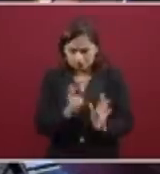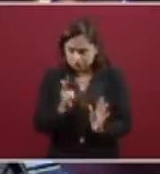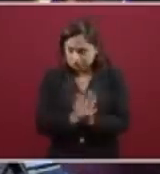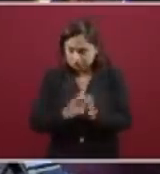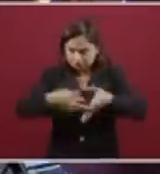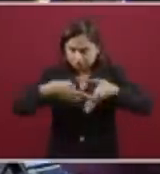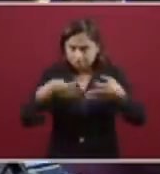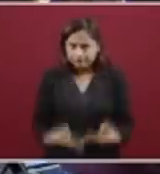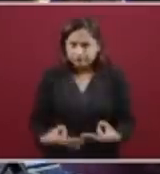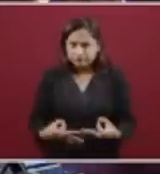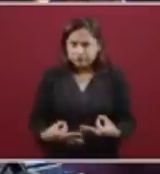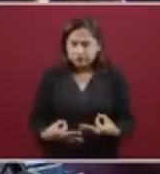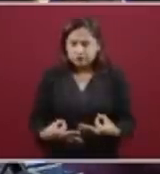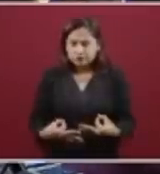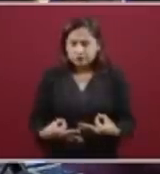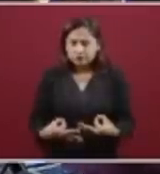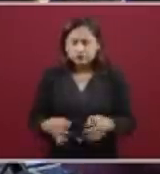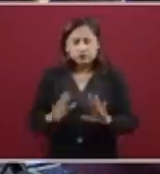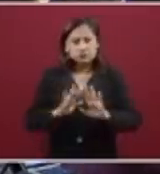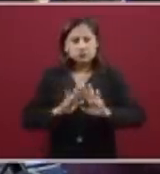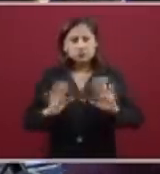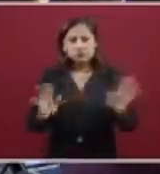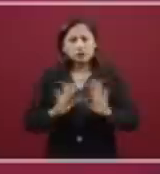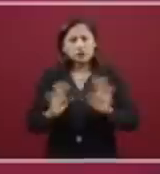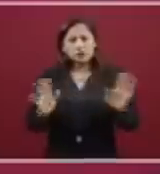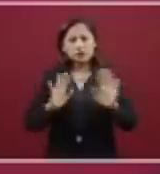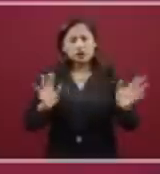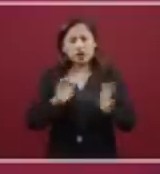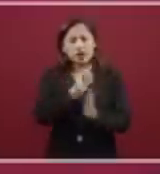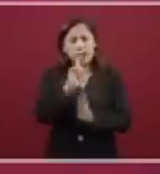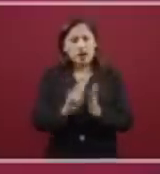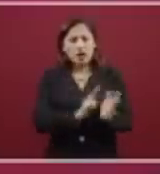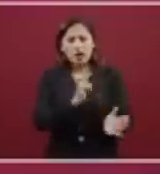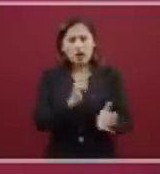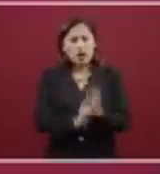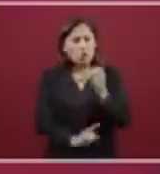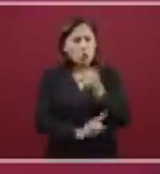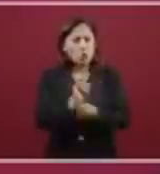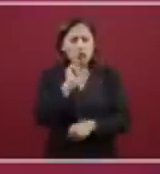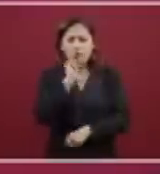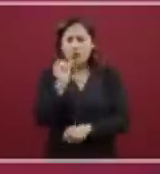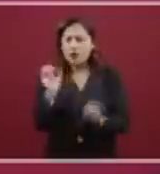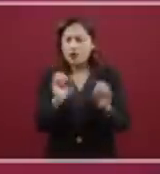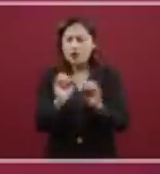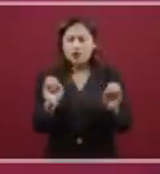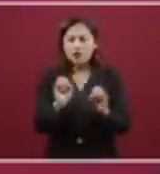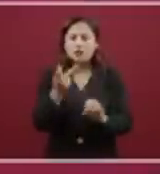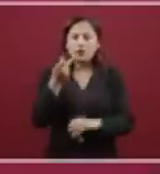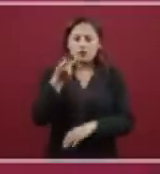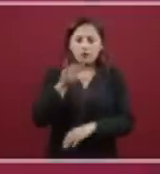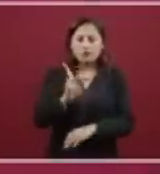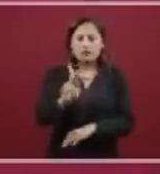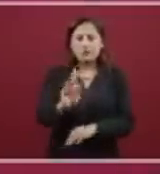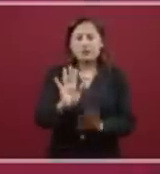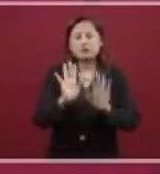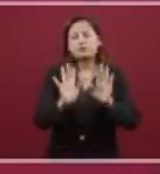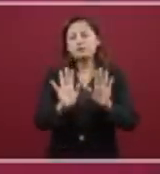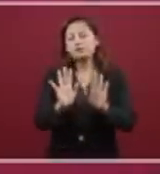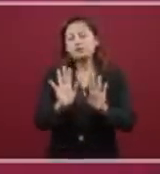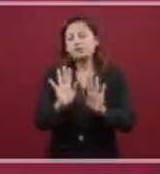si legalmente no hay ningún problema pero quiero pedir que se